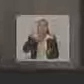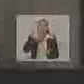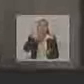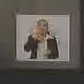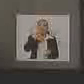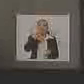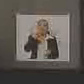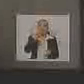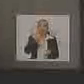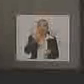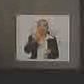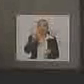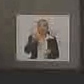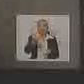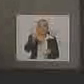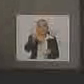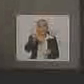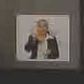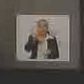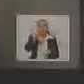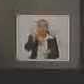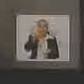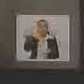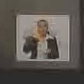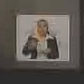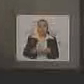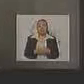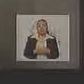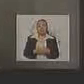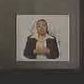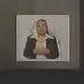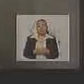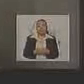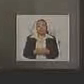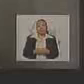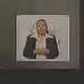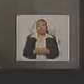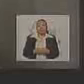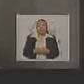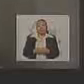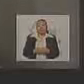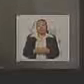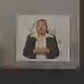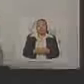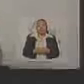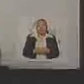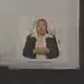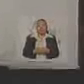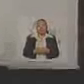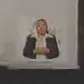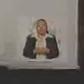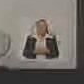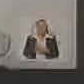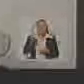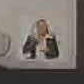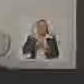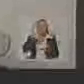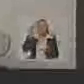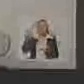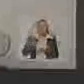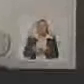Dinora Pizano Osorio, candidata común de los partidos de la Revolución Democrática y del Trabajo. Adelante. Muchas